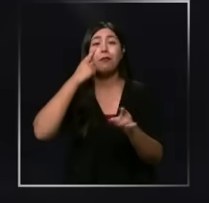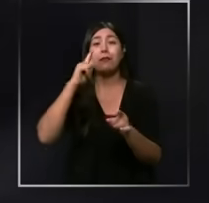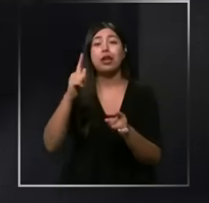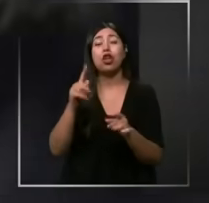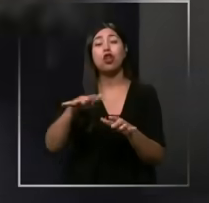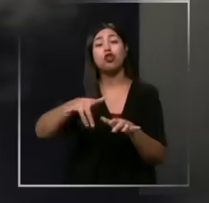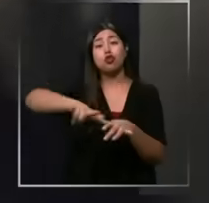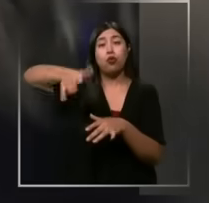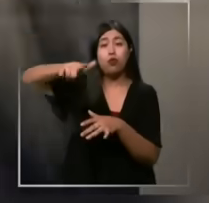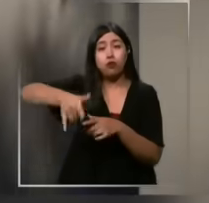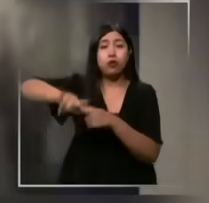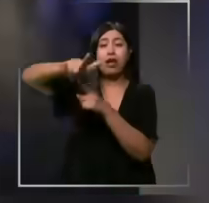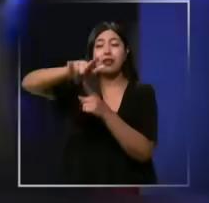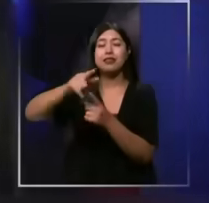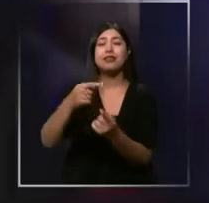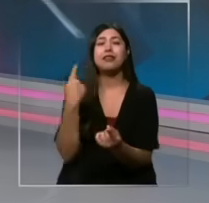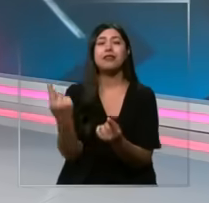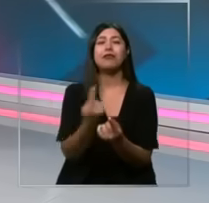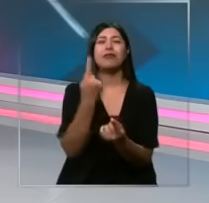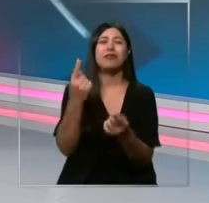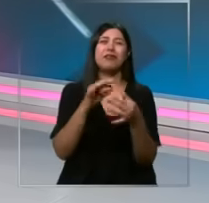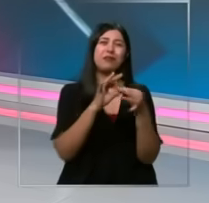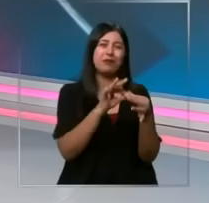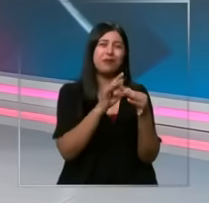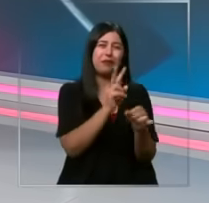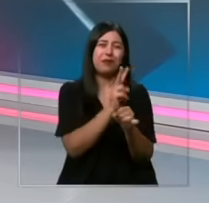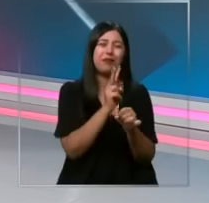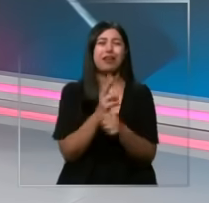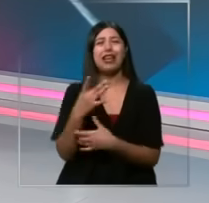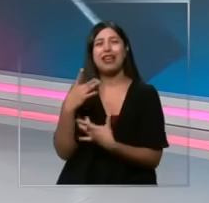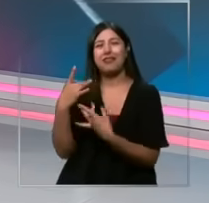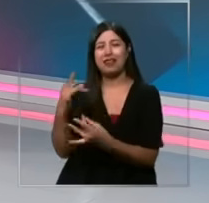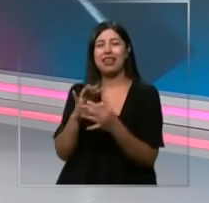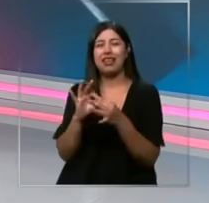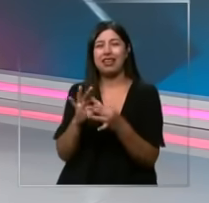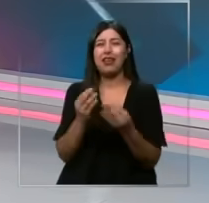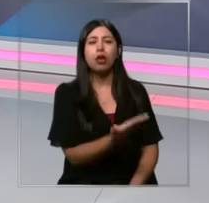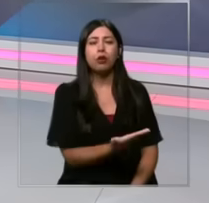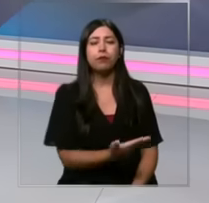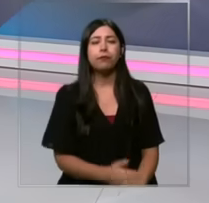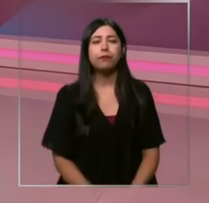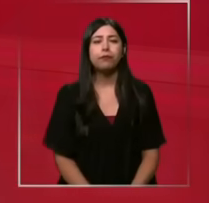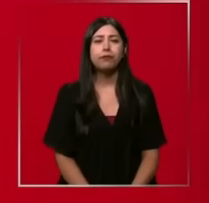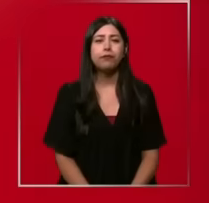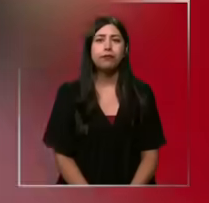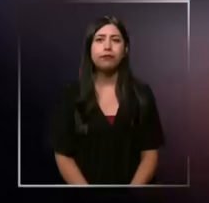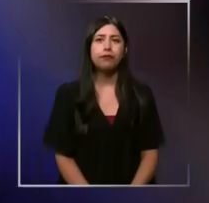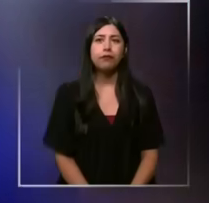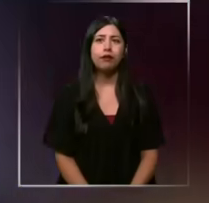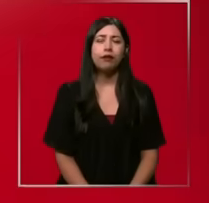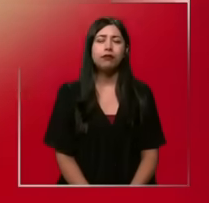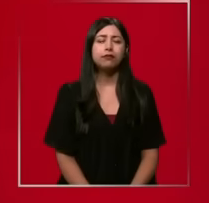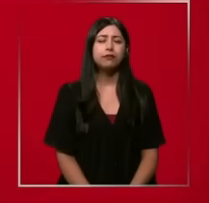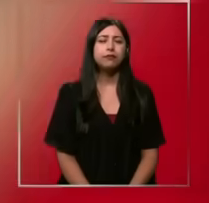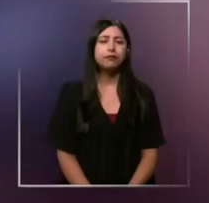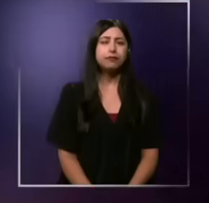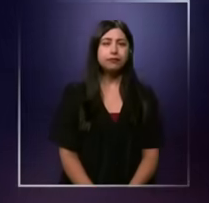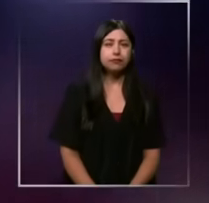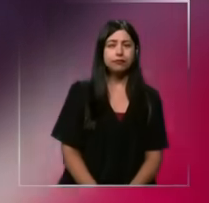suben y bajan. Profesor Luciano Chang, muchas gracias por habernos acompañado. Gracias a ustedes por invitarme. Gracias. Que tenga buenas noches. Gracias.